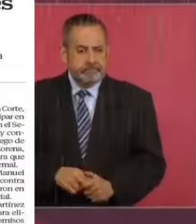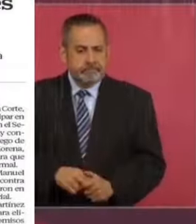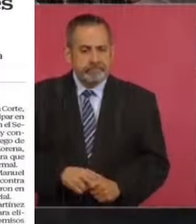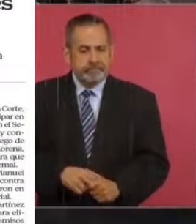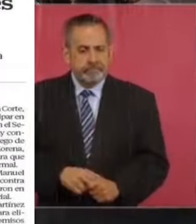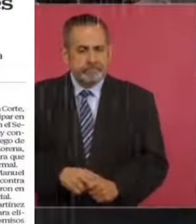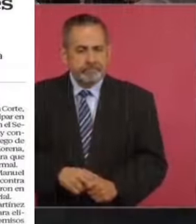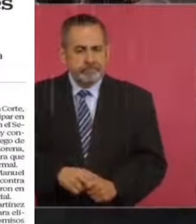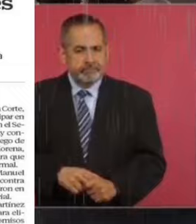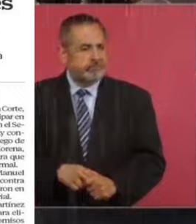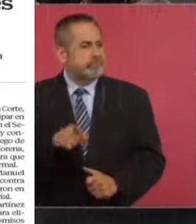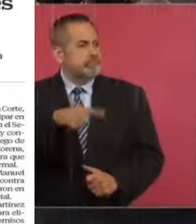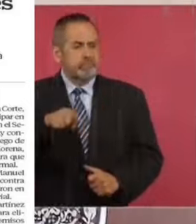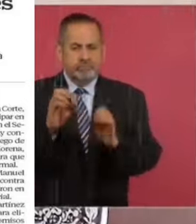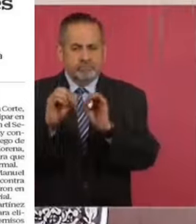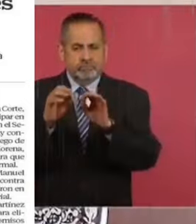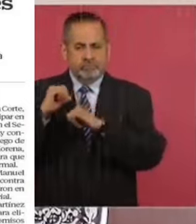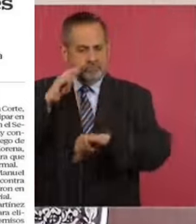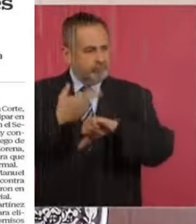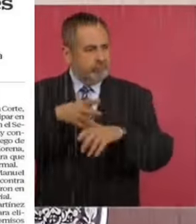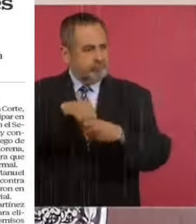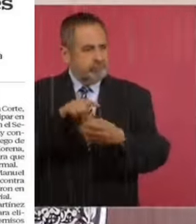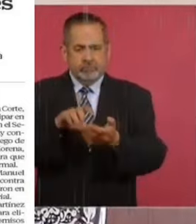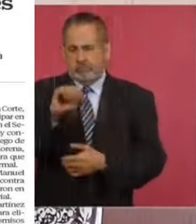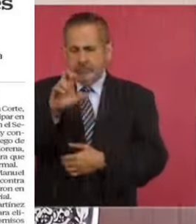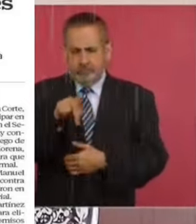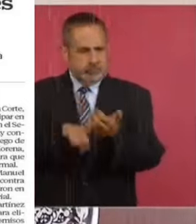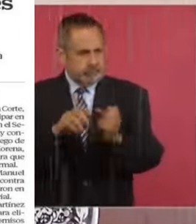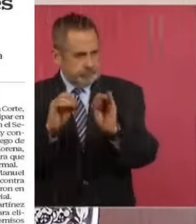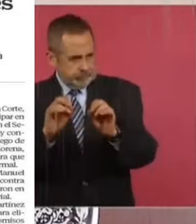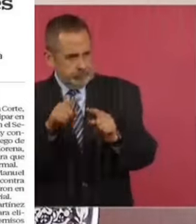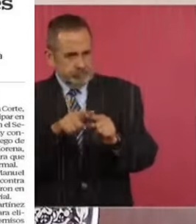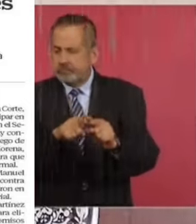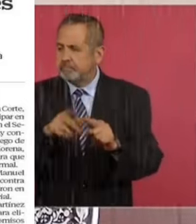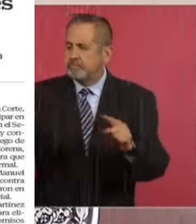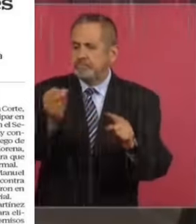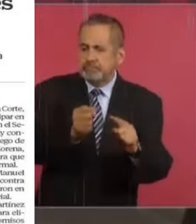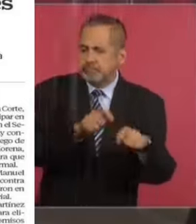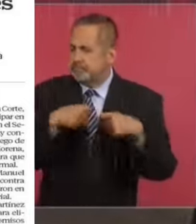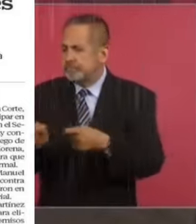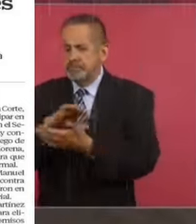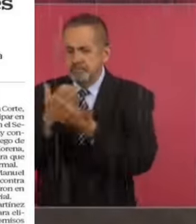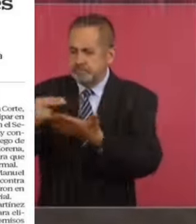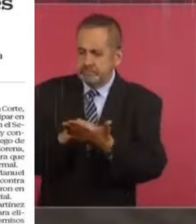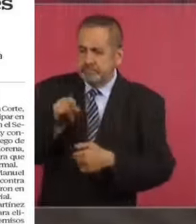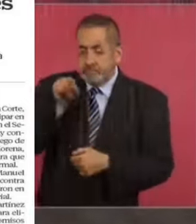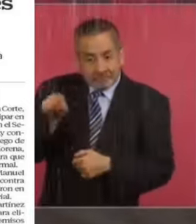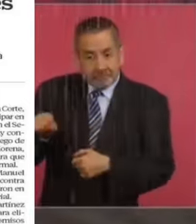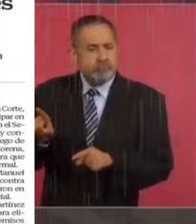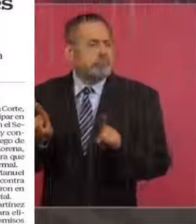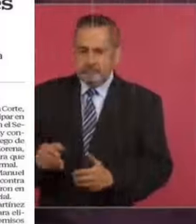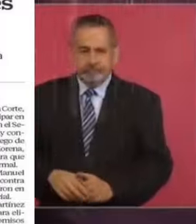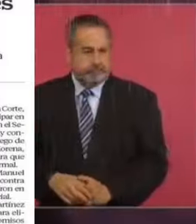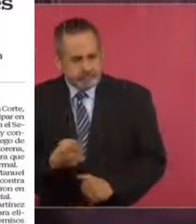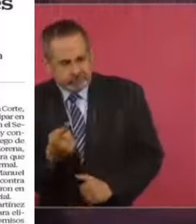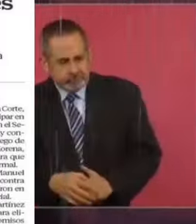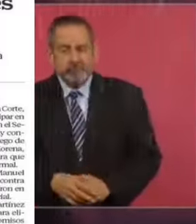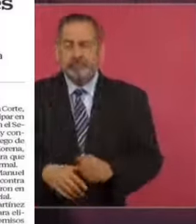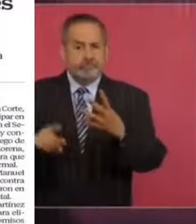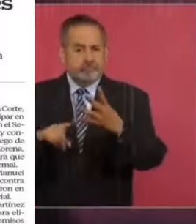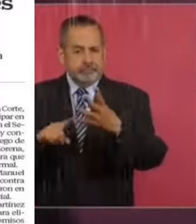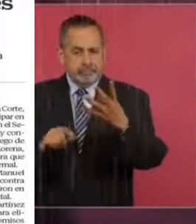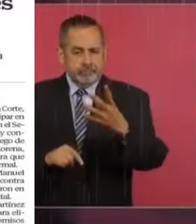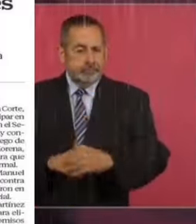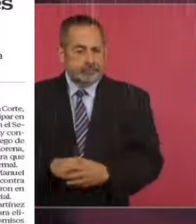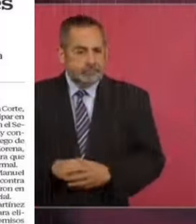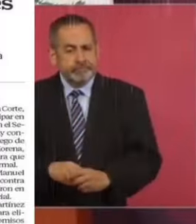se contrató para el manejo de la oficina de la presidencia de la Suprema Corte de Justicia a un hombre de absoluta confianza de García Luna? 4,